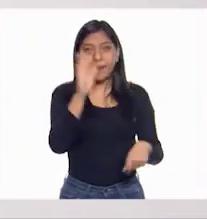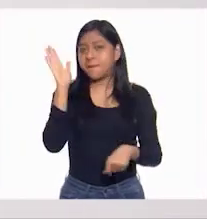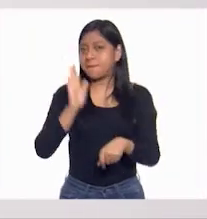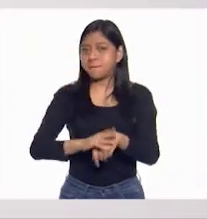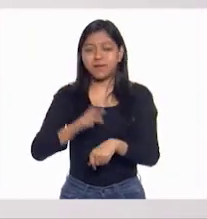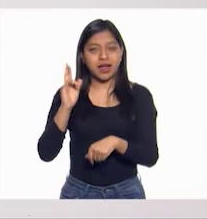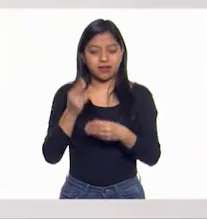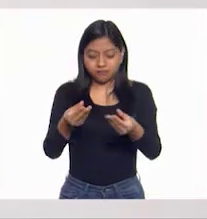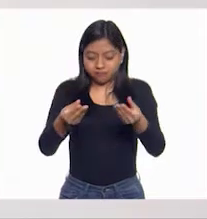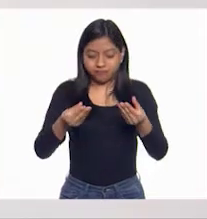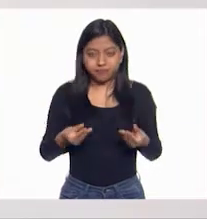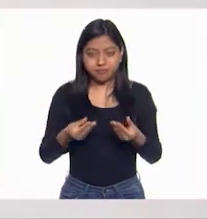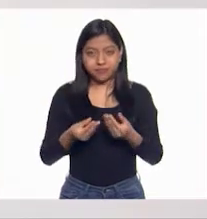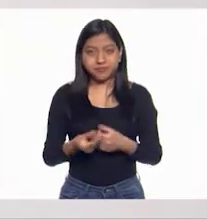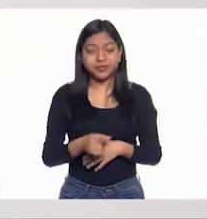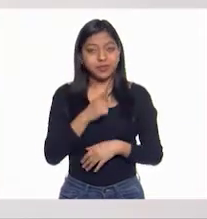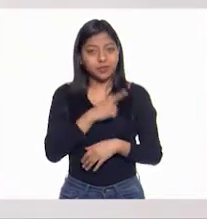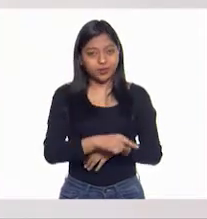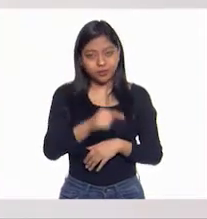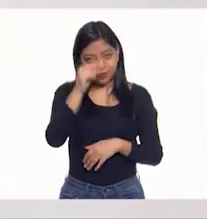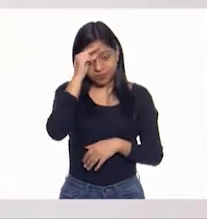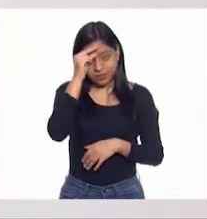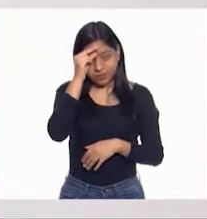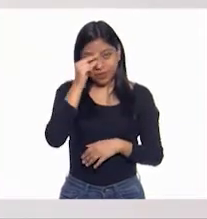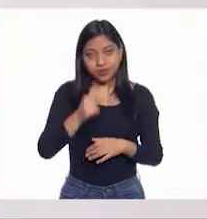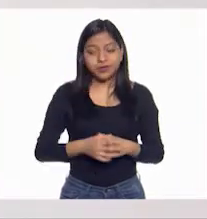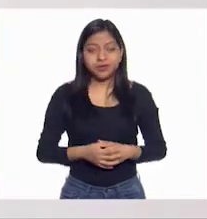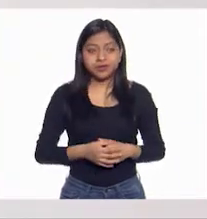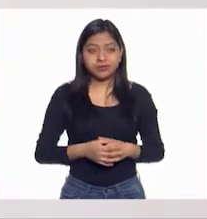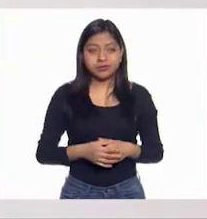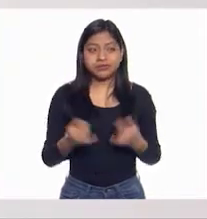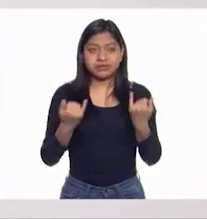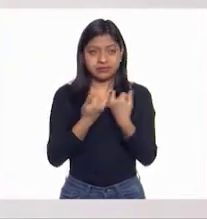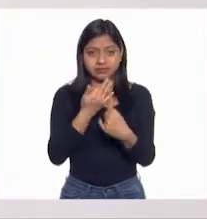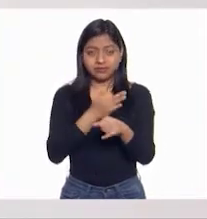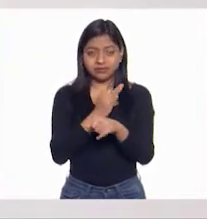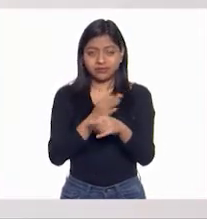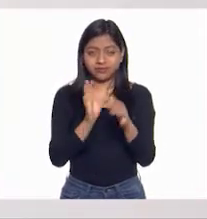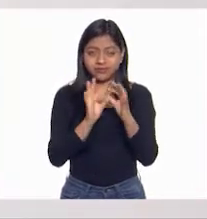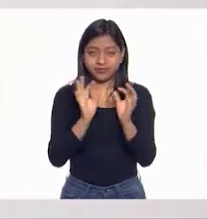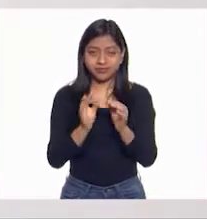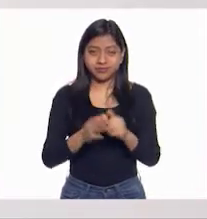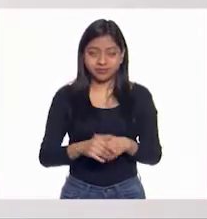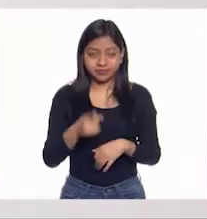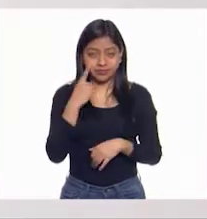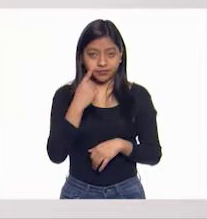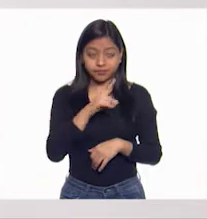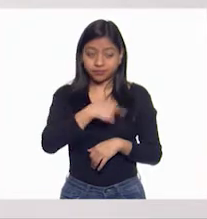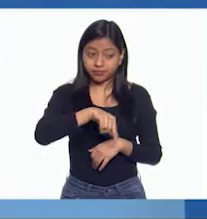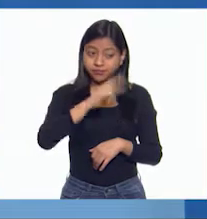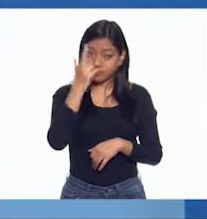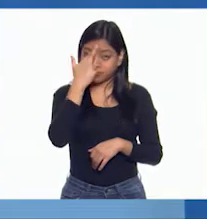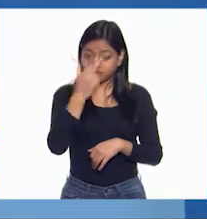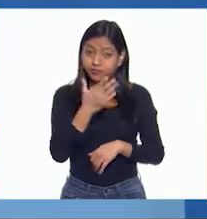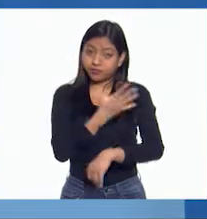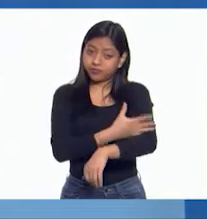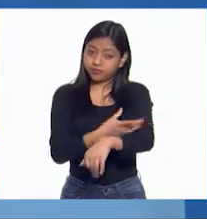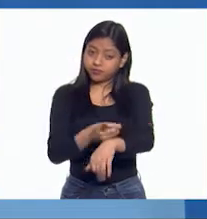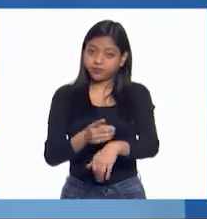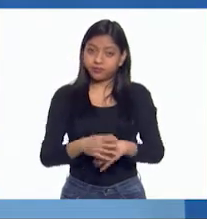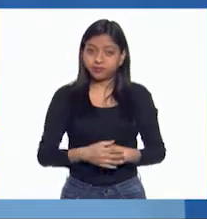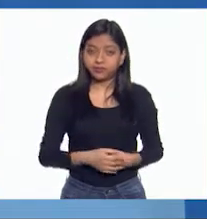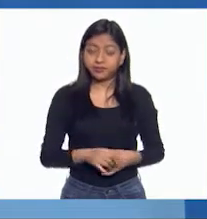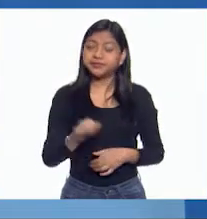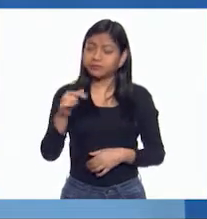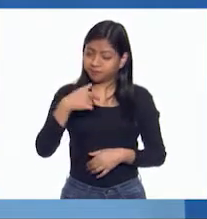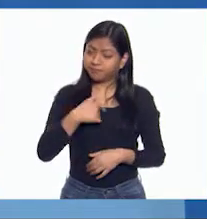¡Oh! ¡Ale! Sí, saliste bastante lista. Y chistosita, ¿eh? Recuerda que debes de ser honesta, Alejandra. Ay,